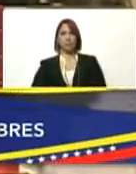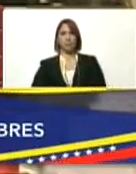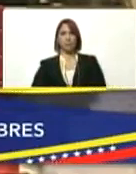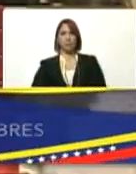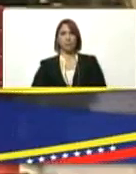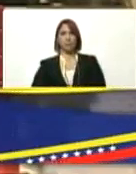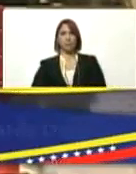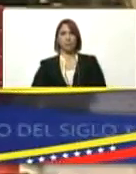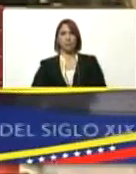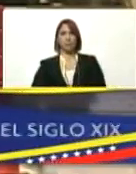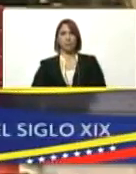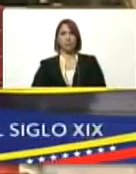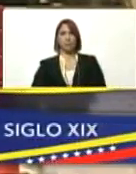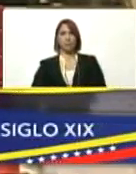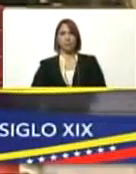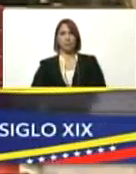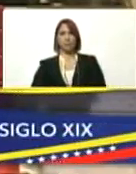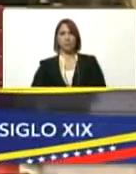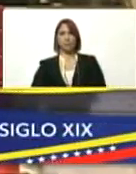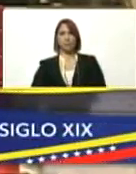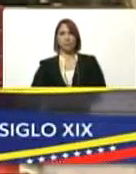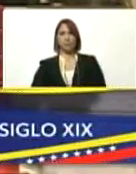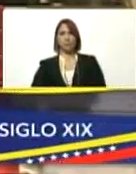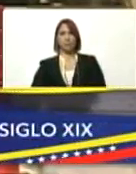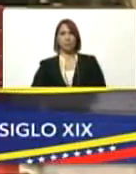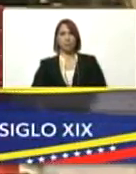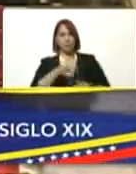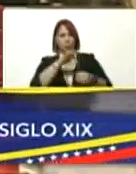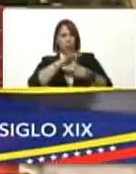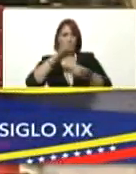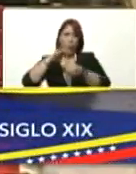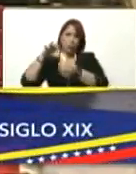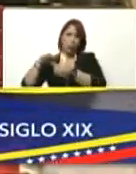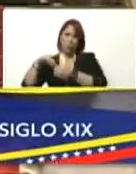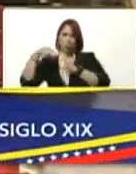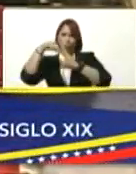nos configura unas raíces muy profundas